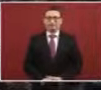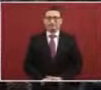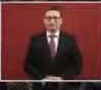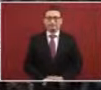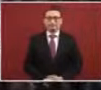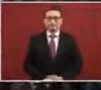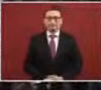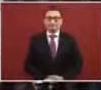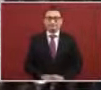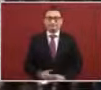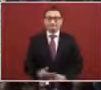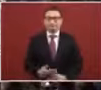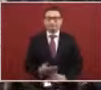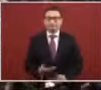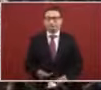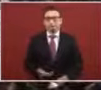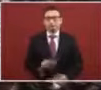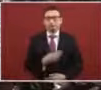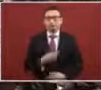Bueno, vamos a